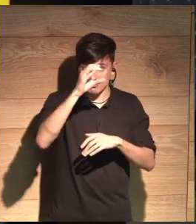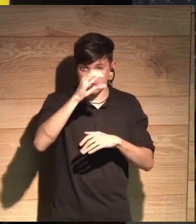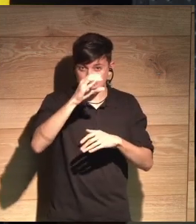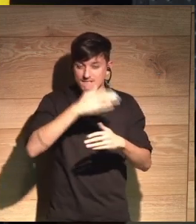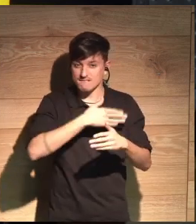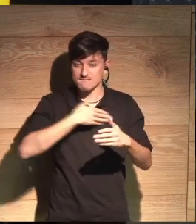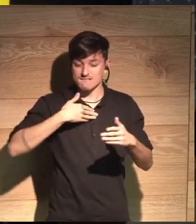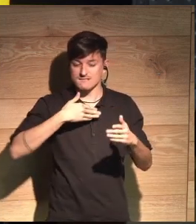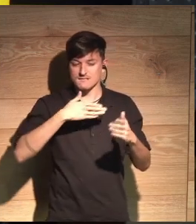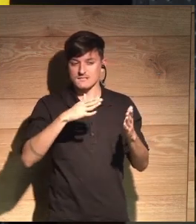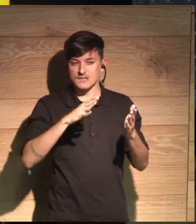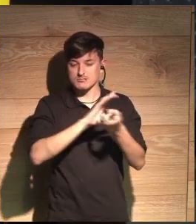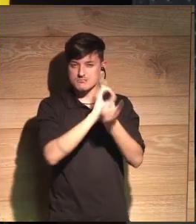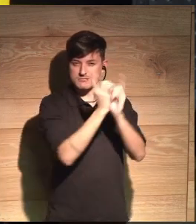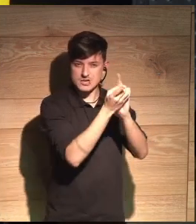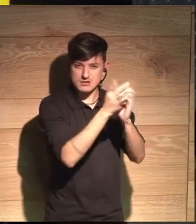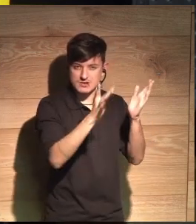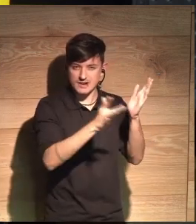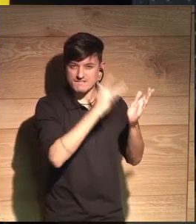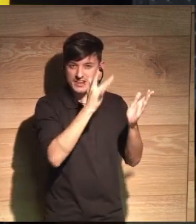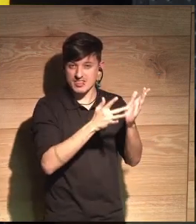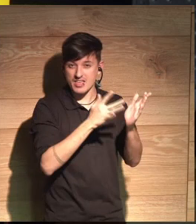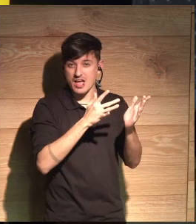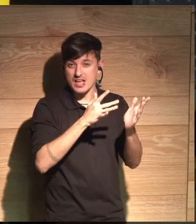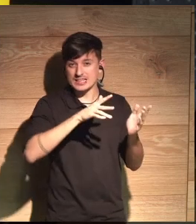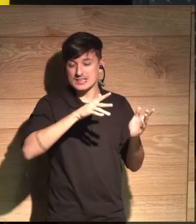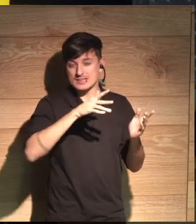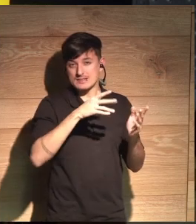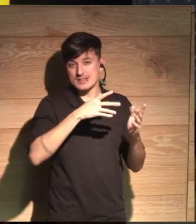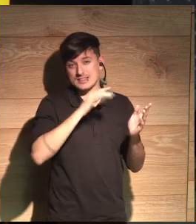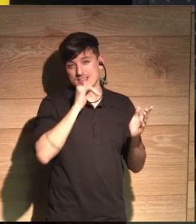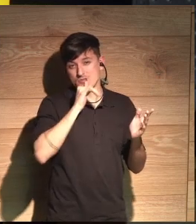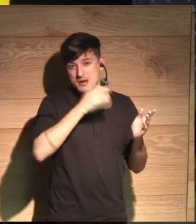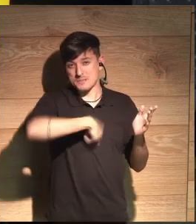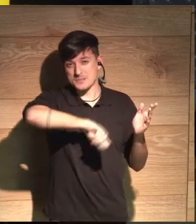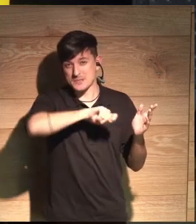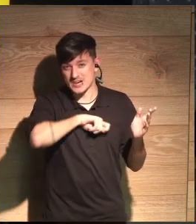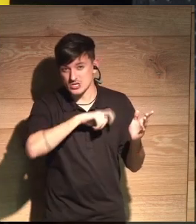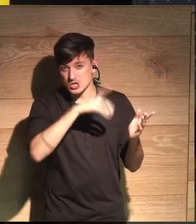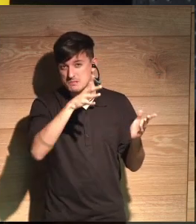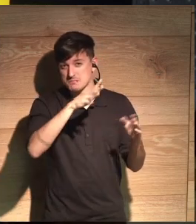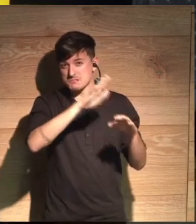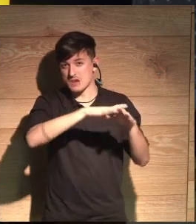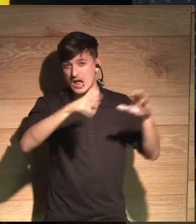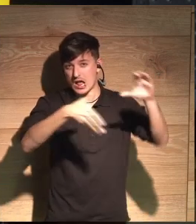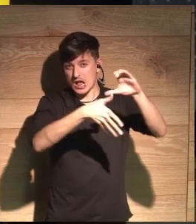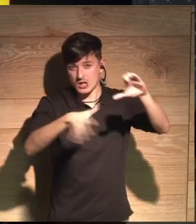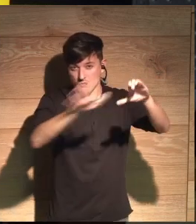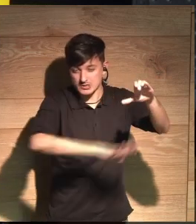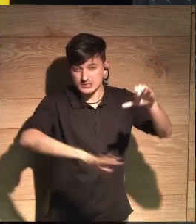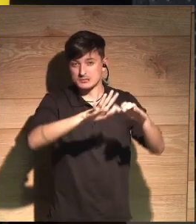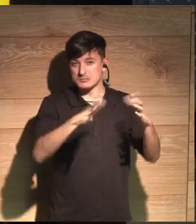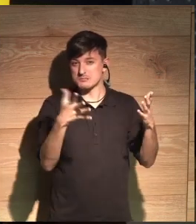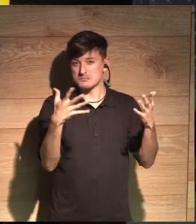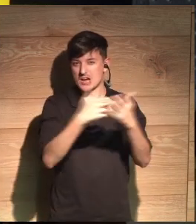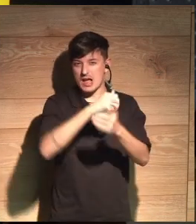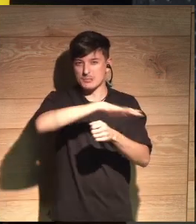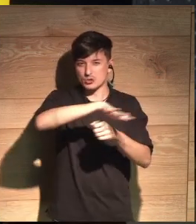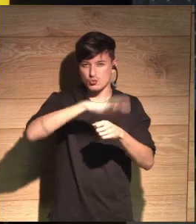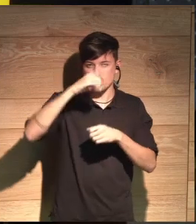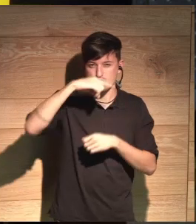en español para latinoamérica en el ámbito de las ciencias sociales en el ámbito de la comunicación y de la cultura en una